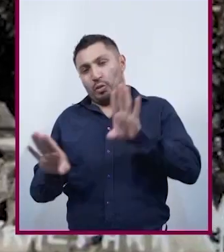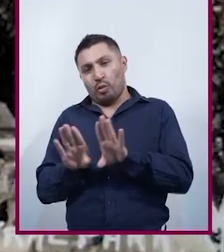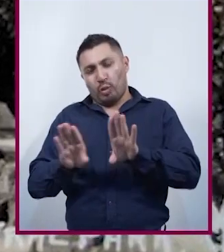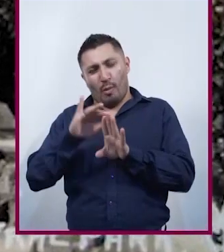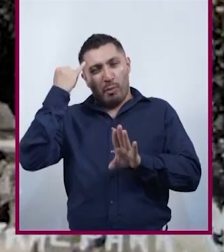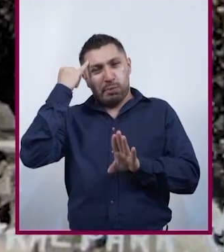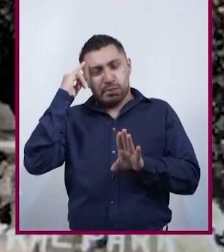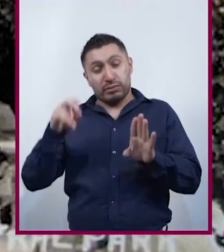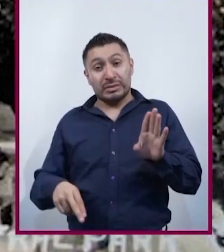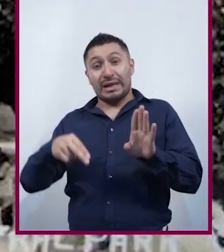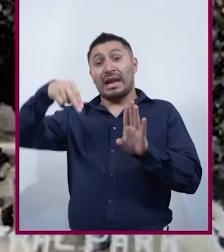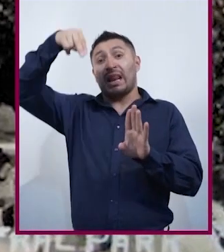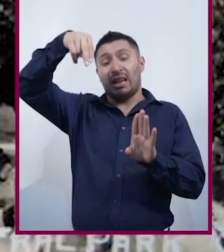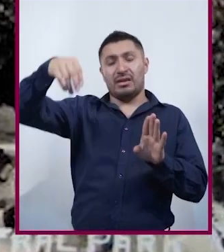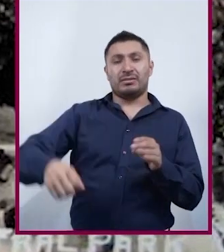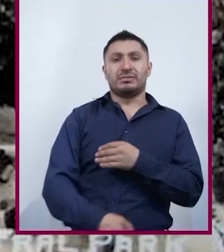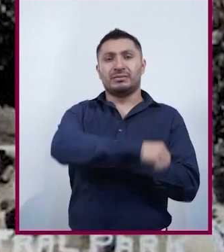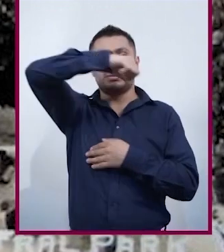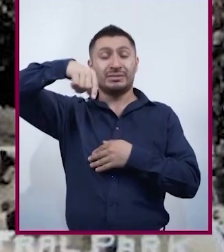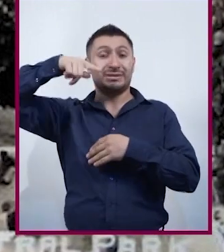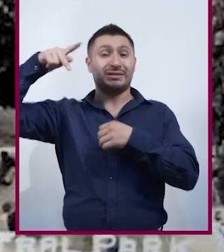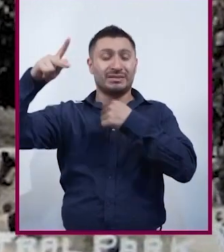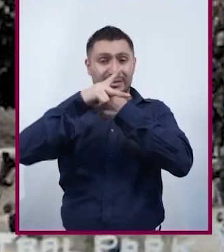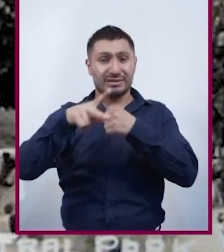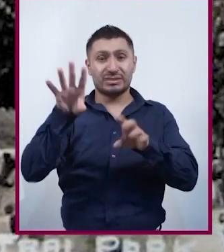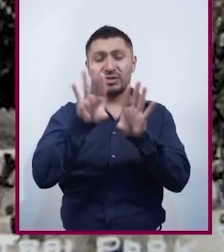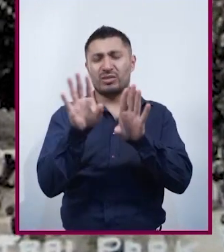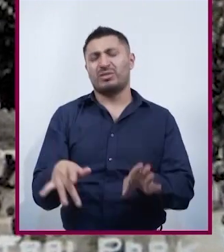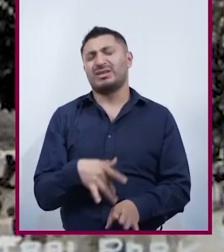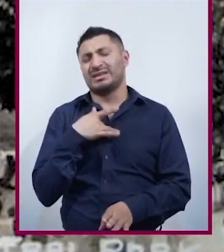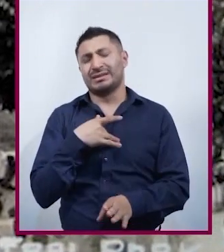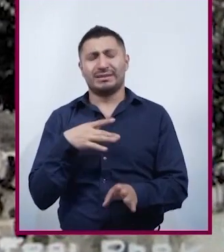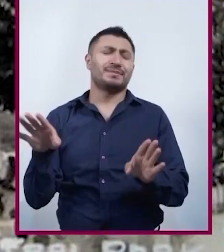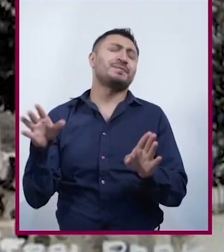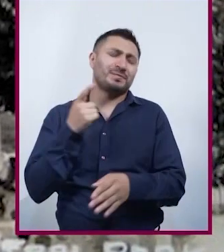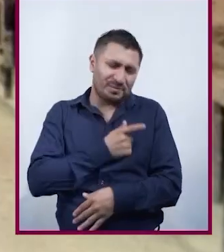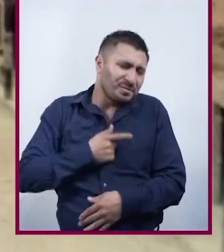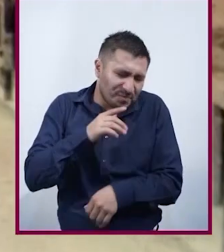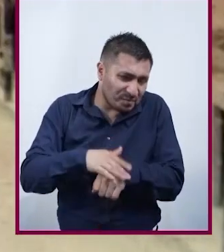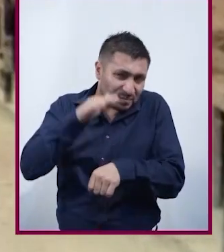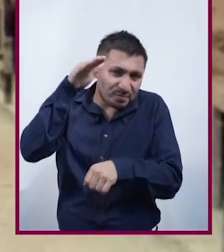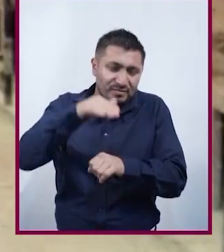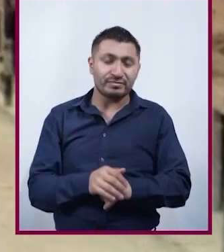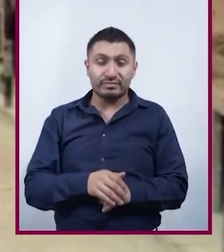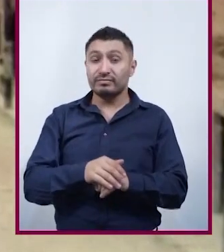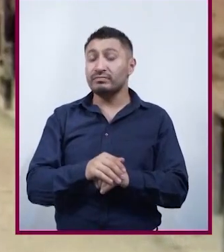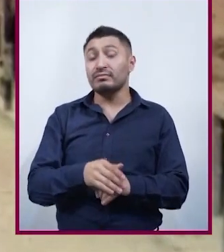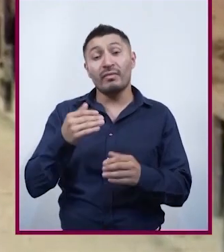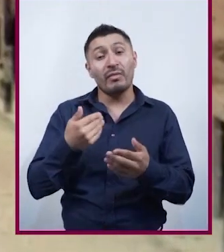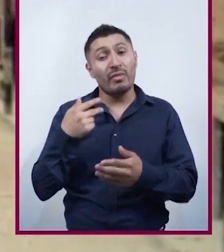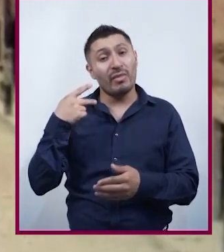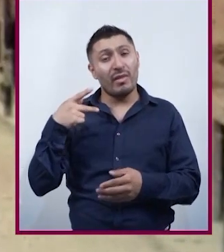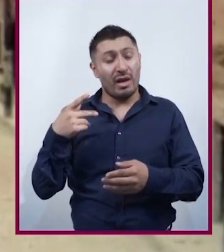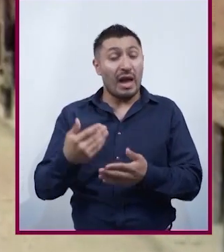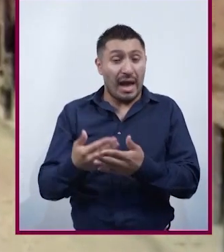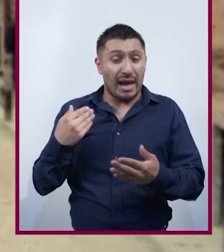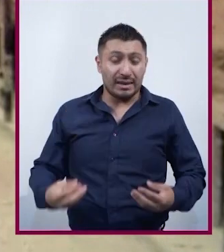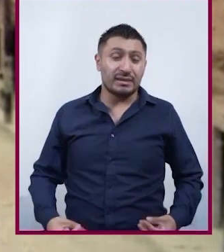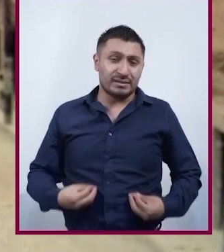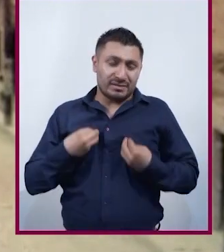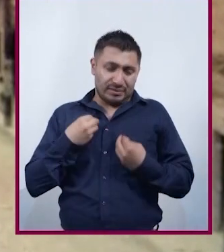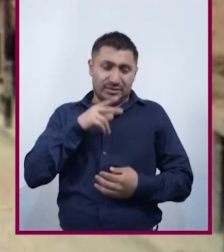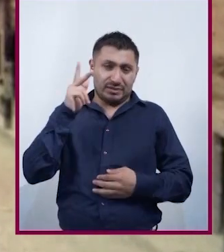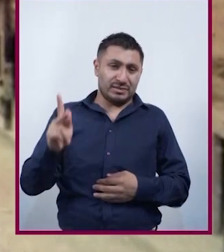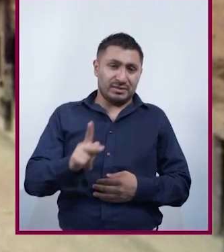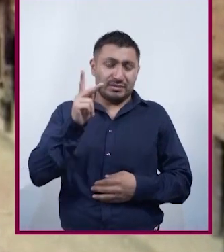México, mayoritariamente indígena, y el norte criollo del país, con el que se sintió más identificado. Como en el pueblo